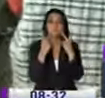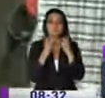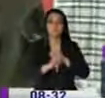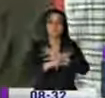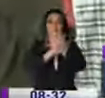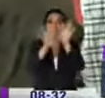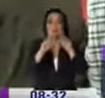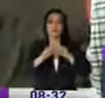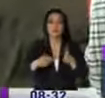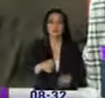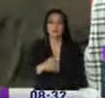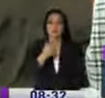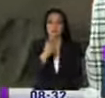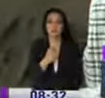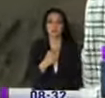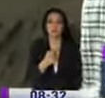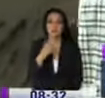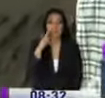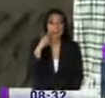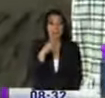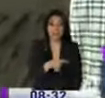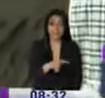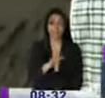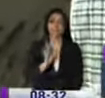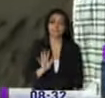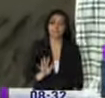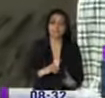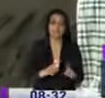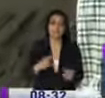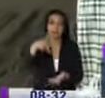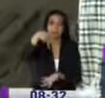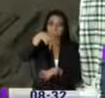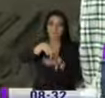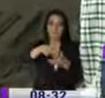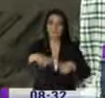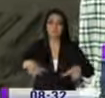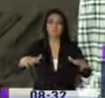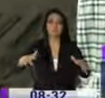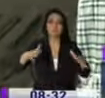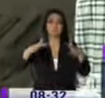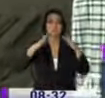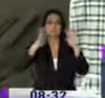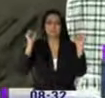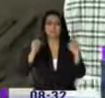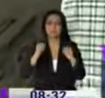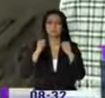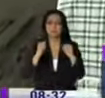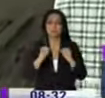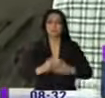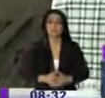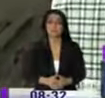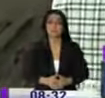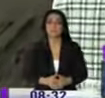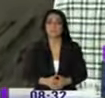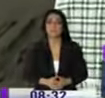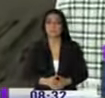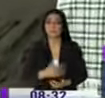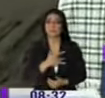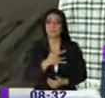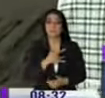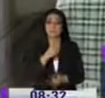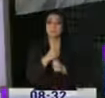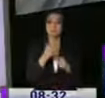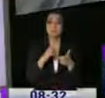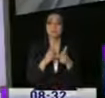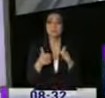yo insisto, una cosa es verlo y otra estar aquí en este punto, Robert, amigos televidentes, donde realmente se siente pues